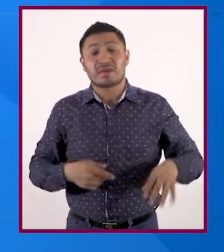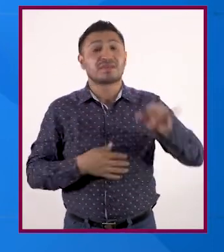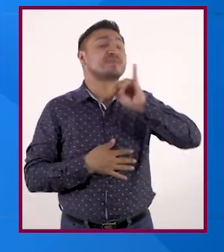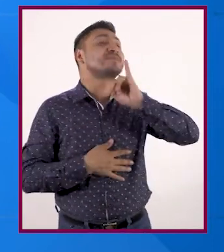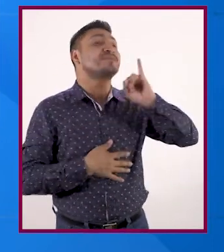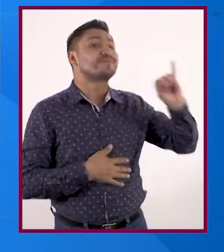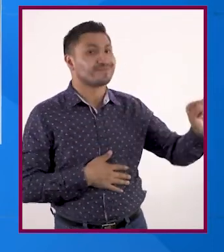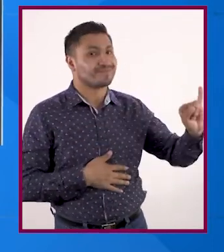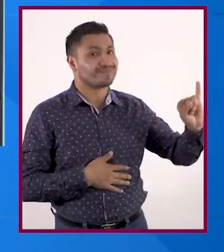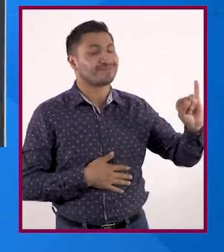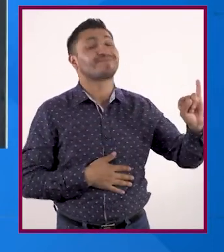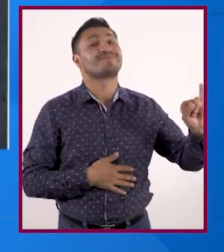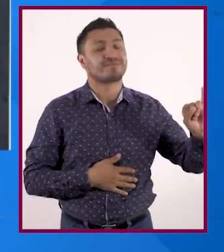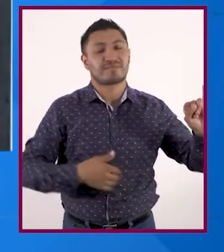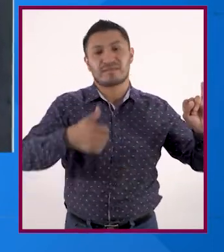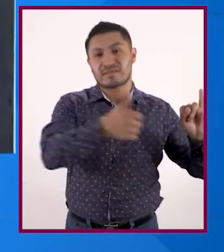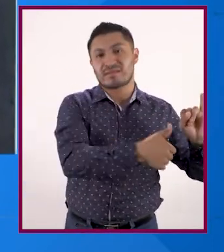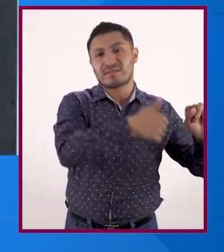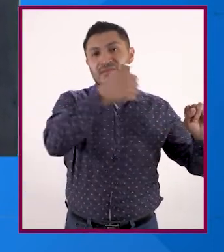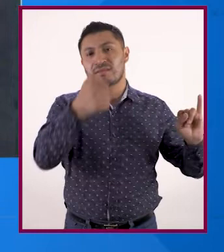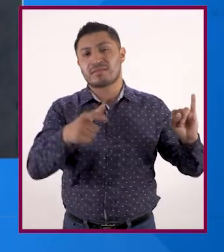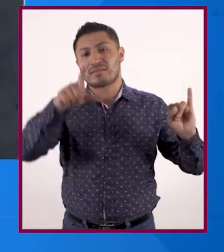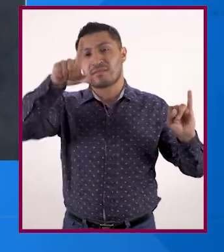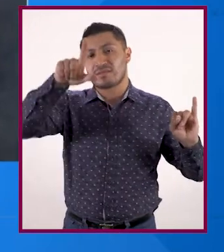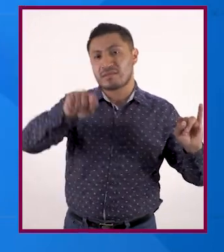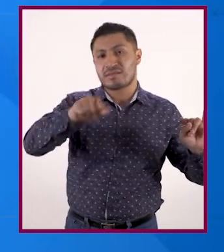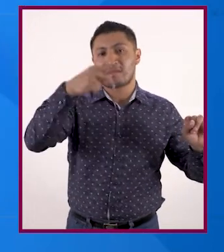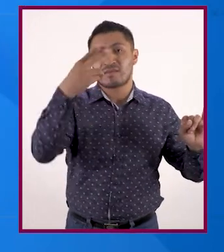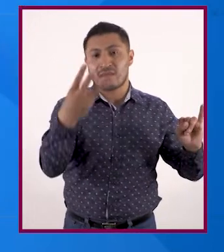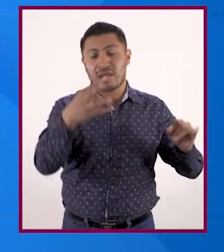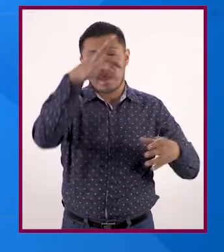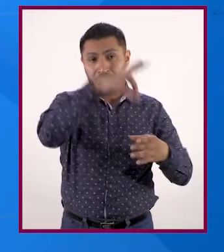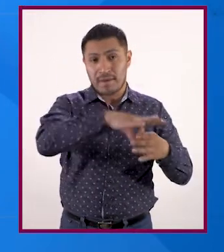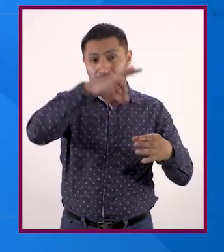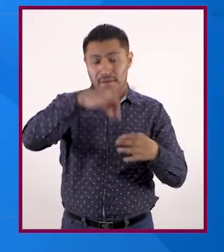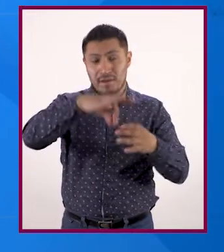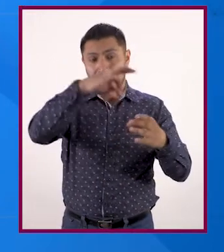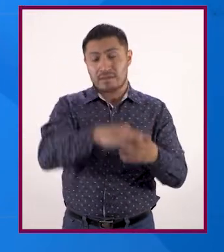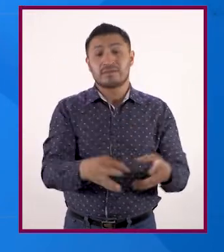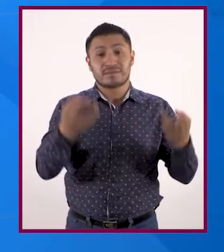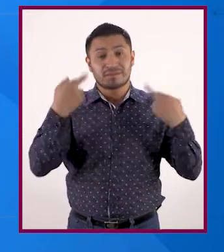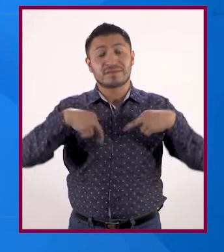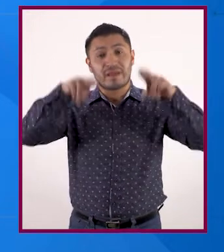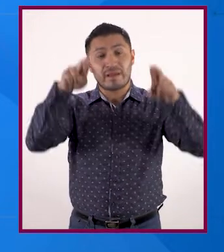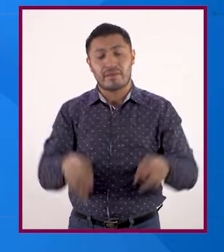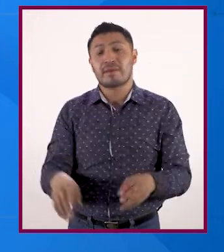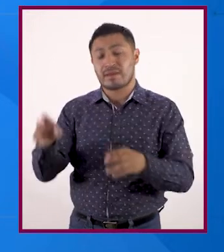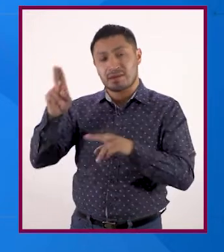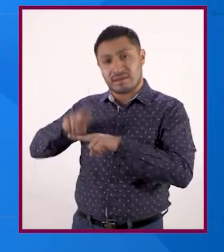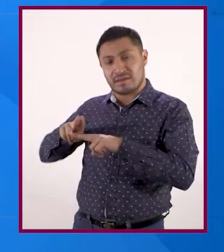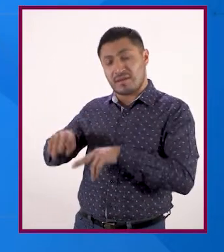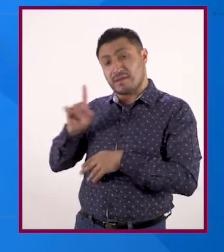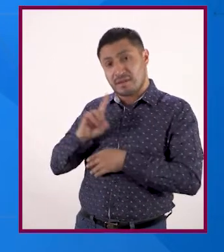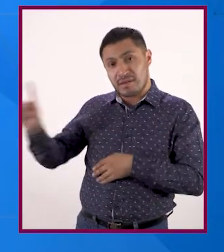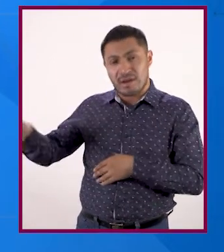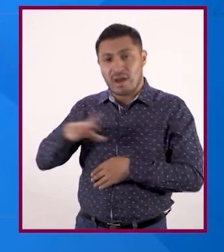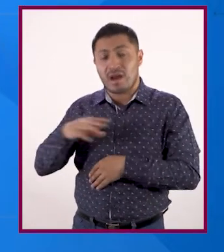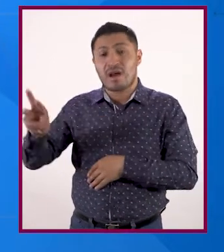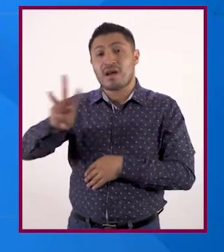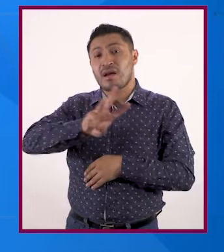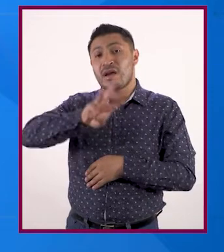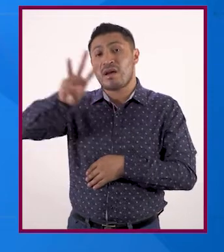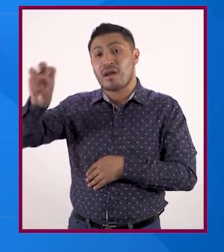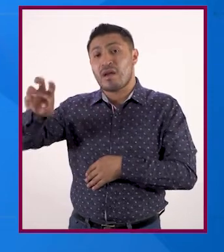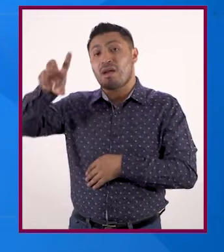izquierda con 673 votos los representantes sentados a la derecha obtuvieron